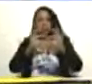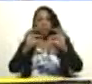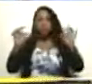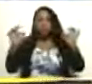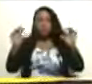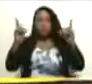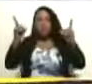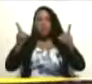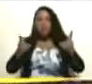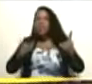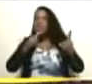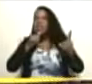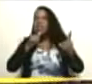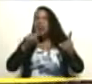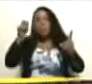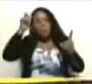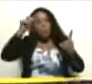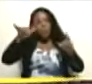Decidido por el pueblo.